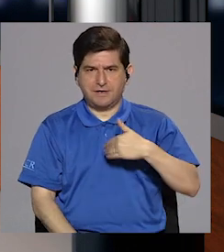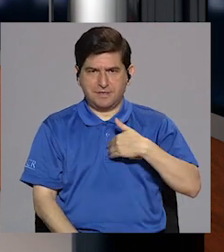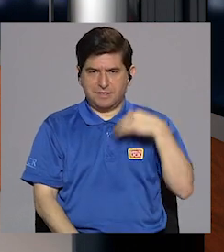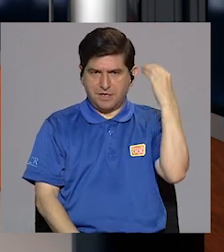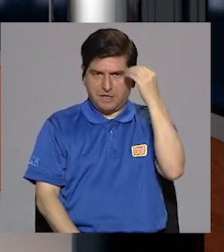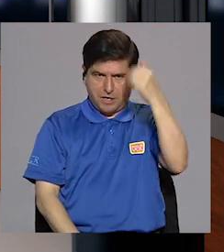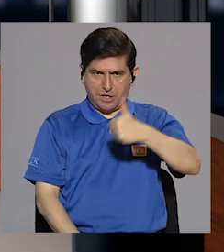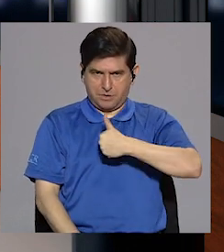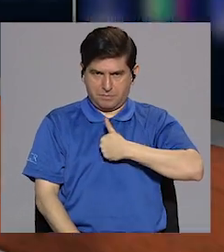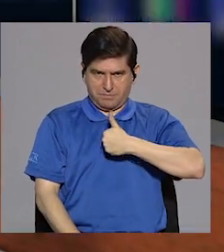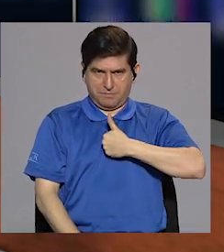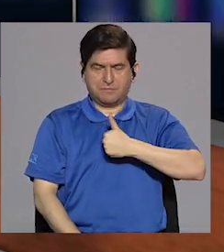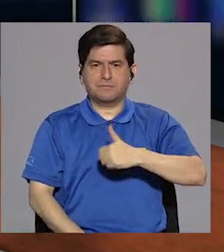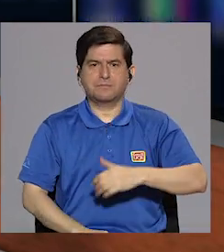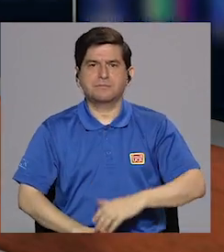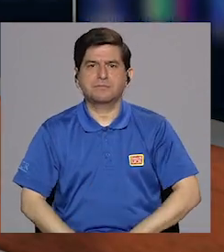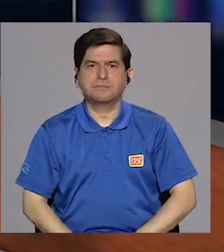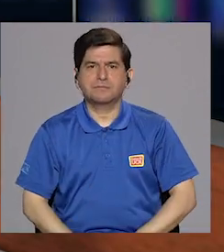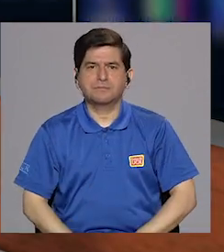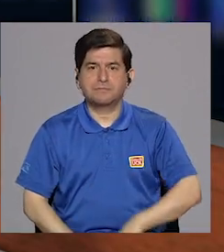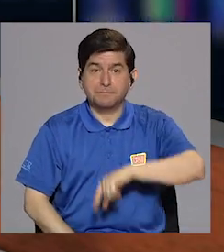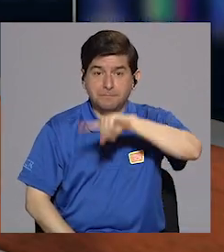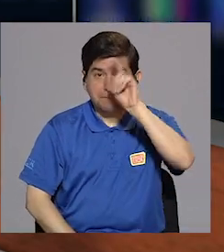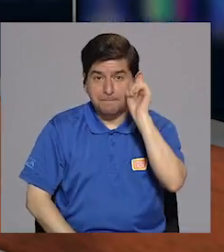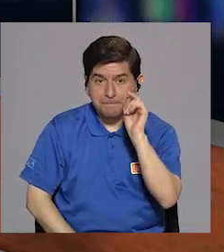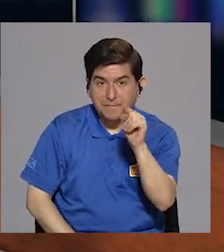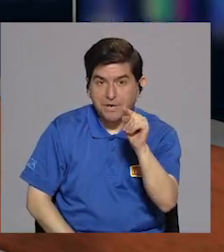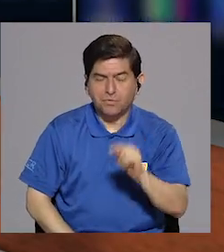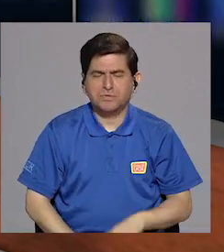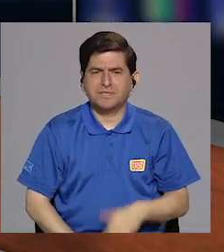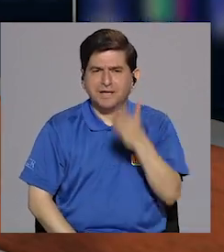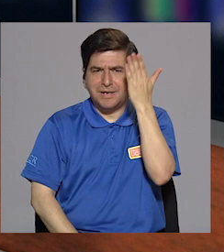propias conclusiones? Preguntarse por qué